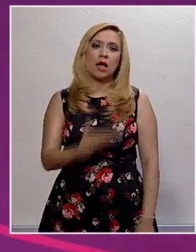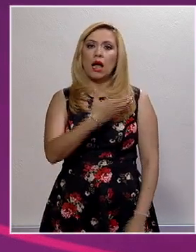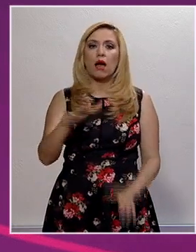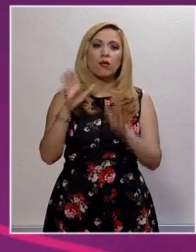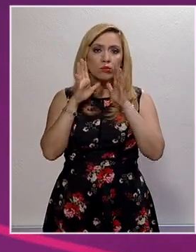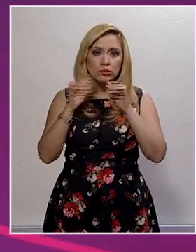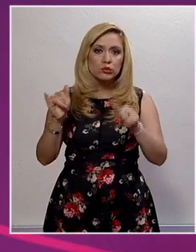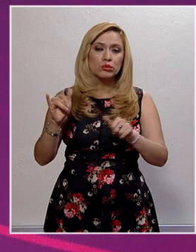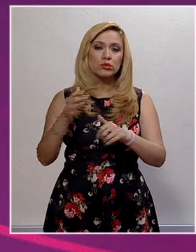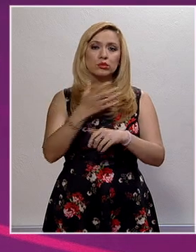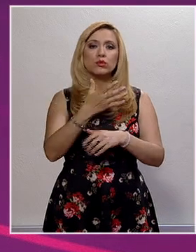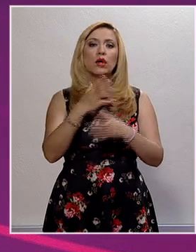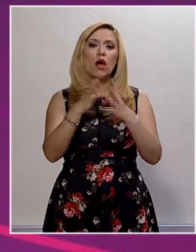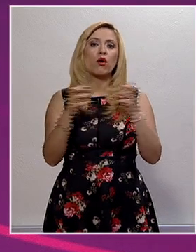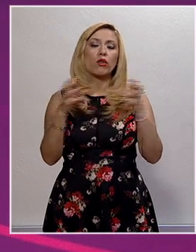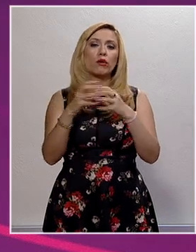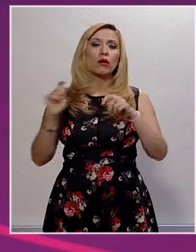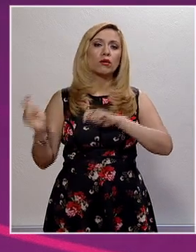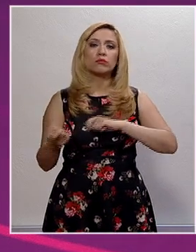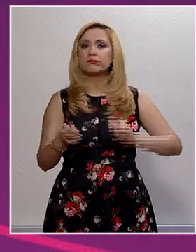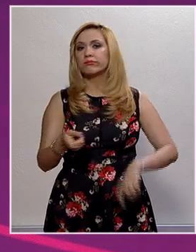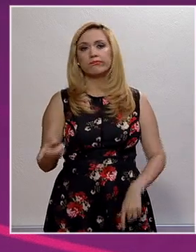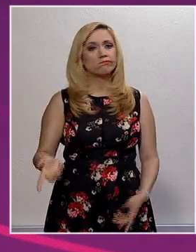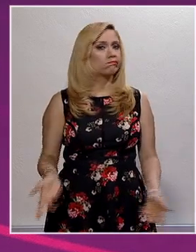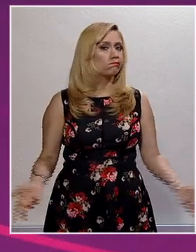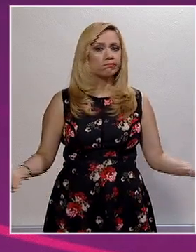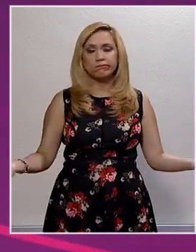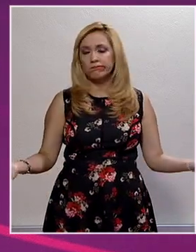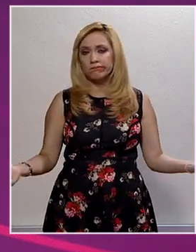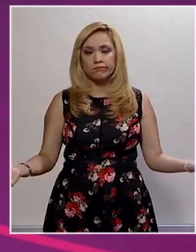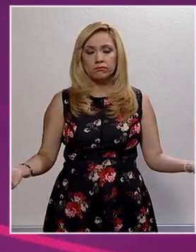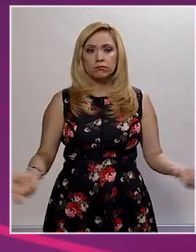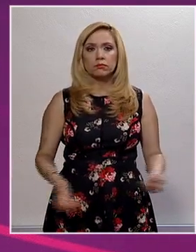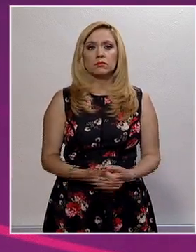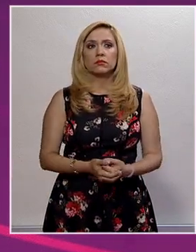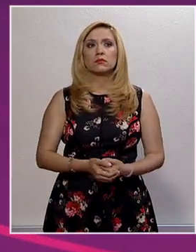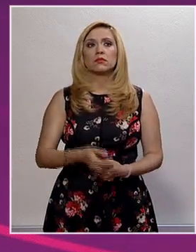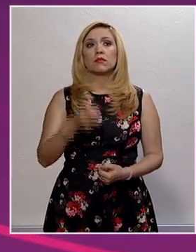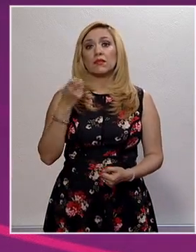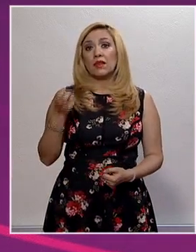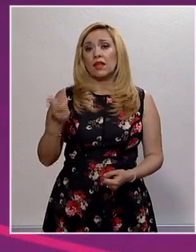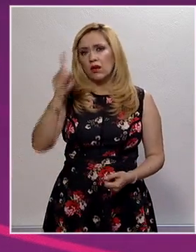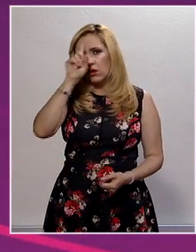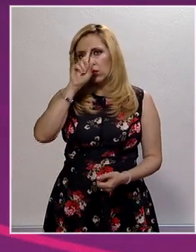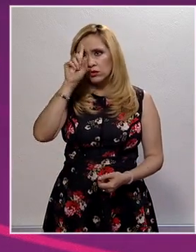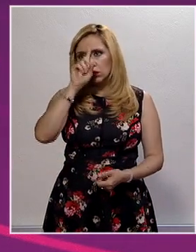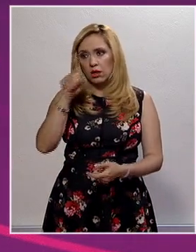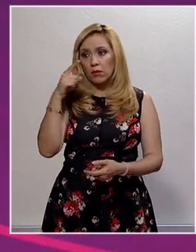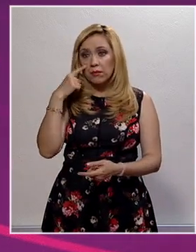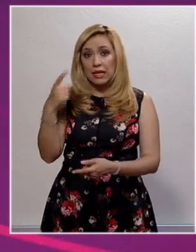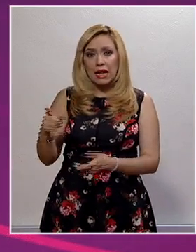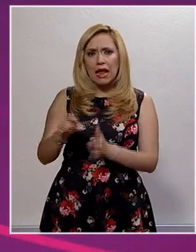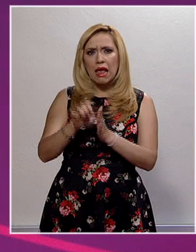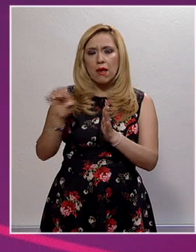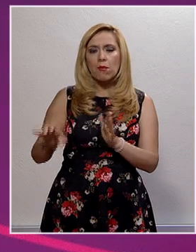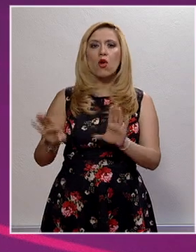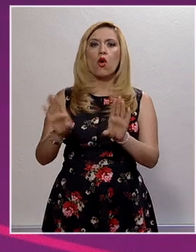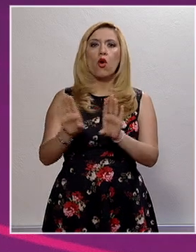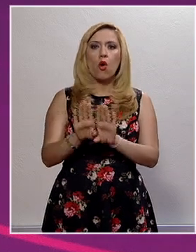lugar, Campo Algodonero, la sentencia de Campo Algodonero establece básicamente una guía de investigación